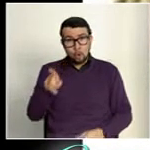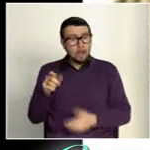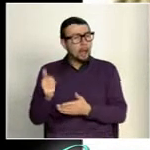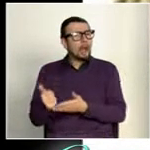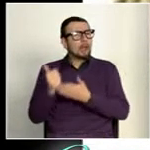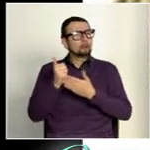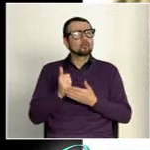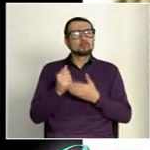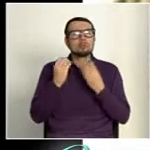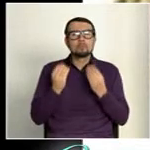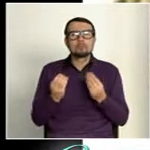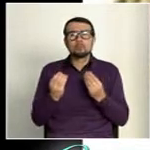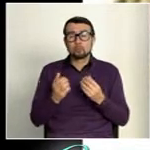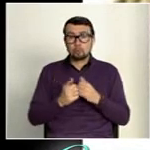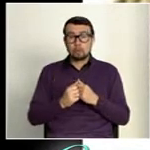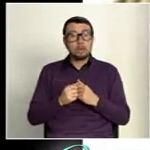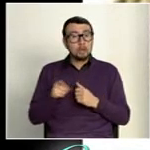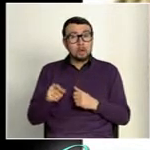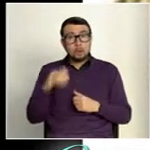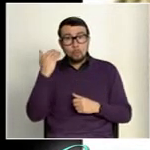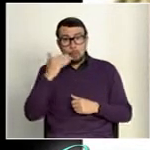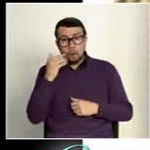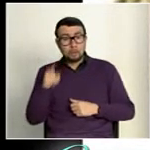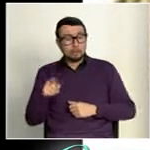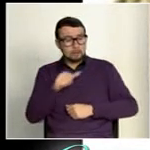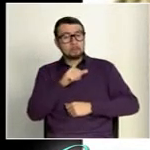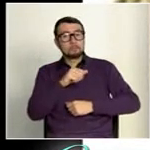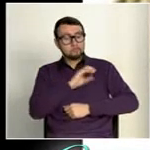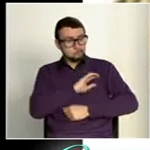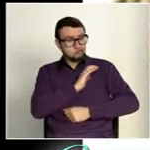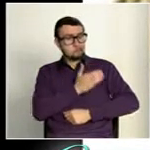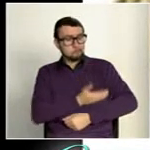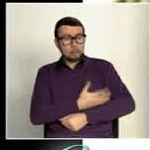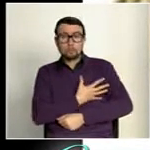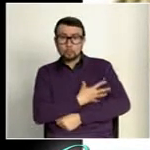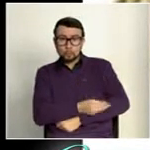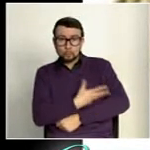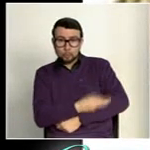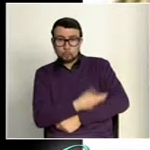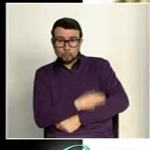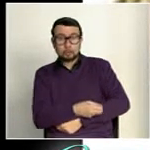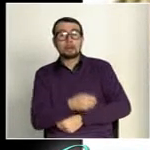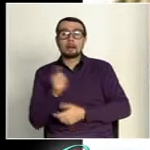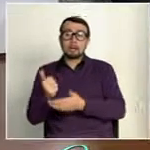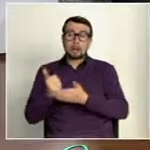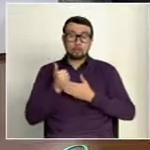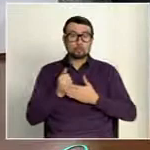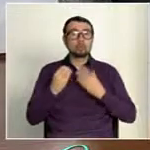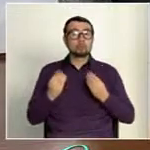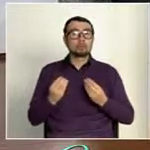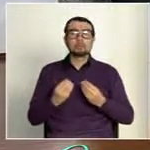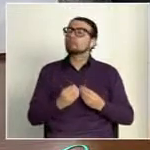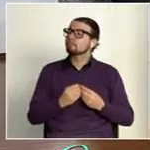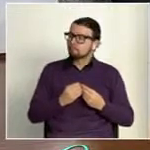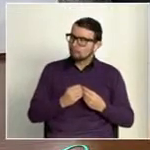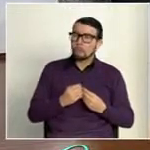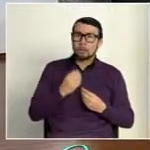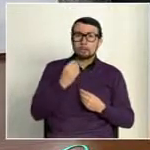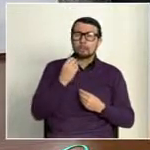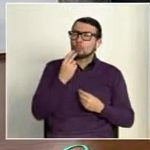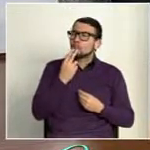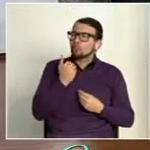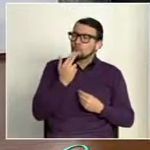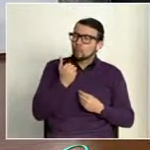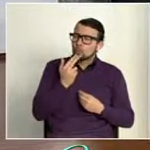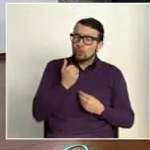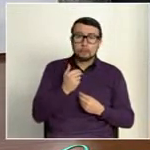muchísimo a las mujeres que están lactando. Sí, sí, es muy bueno porque, porque es un sabor dulce y todos los sabores dulces